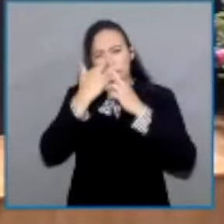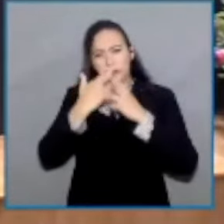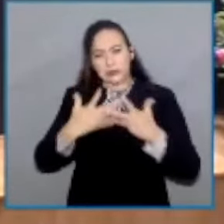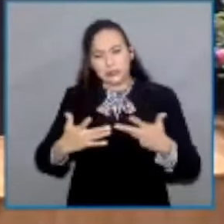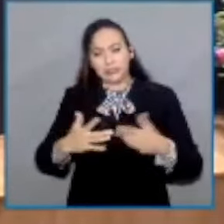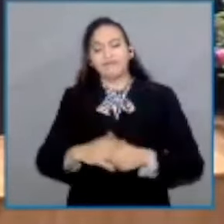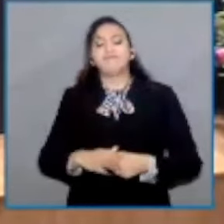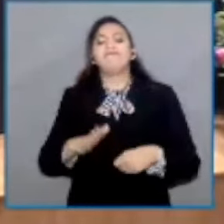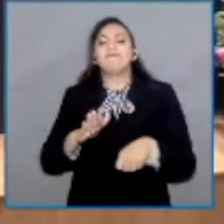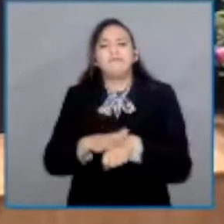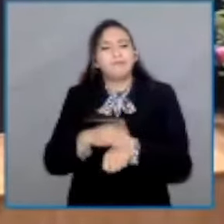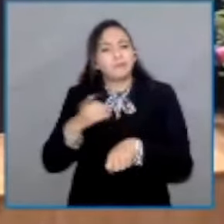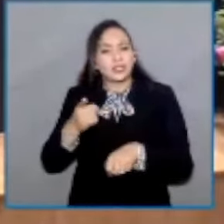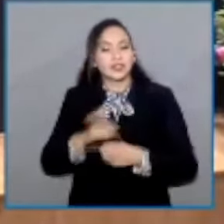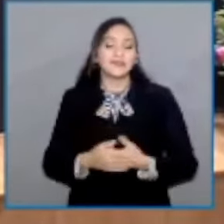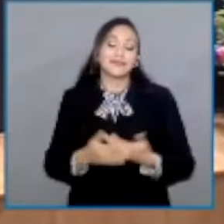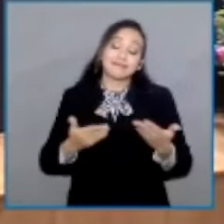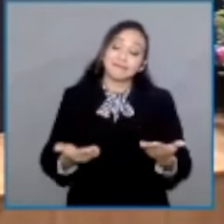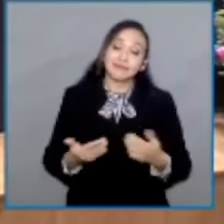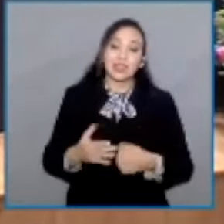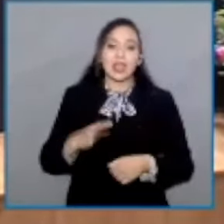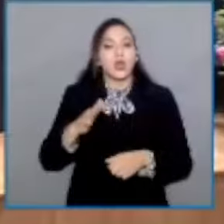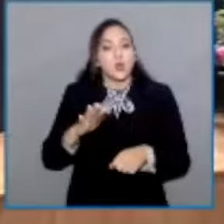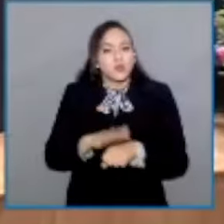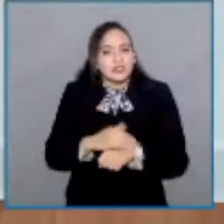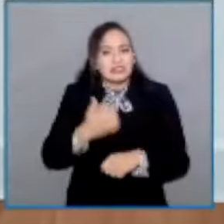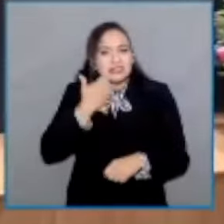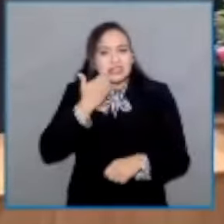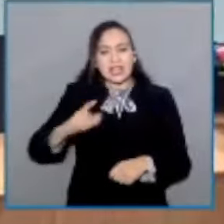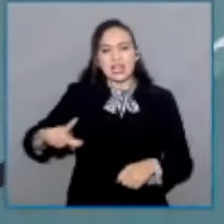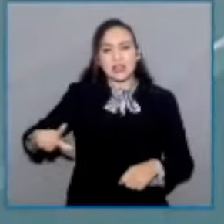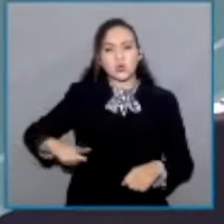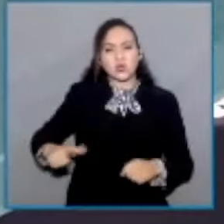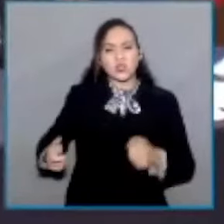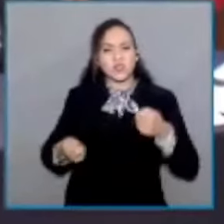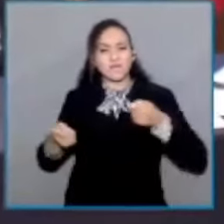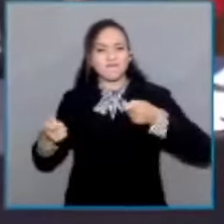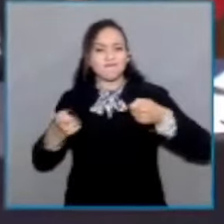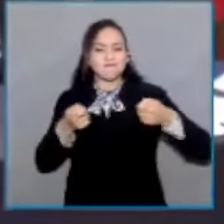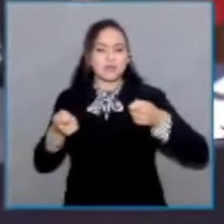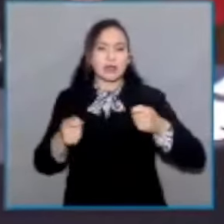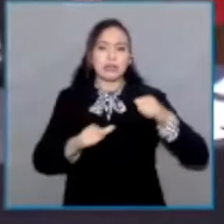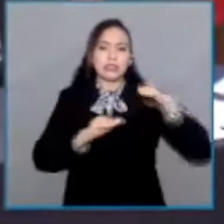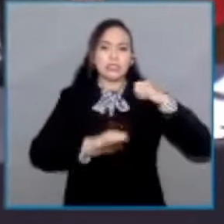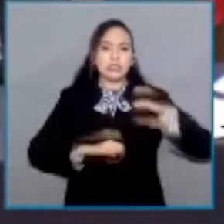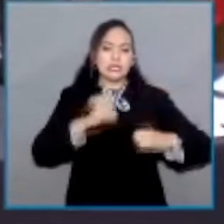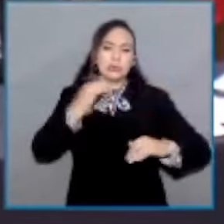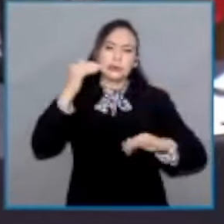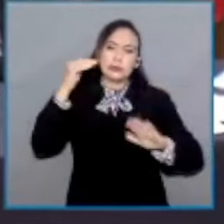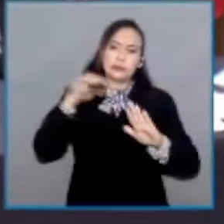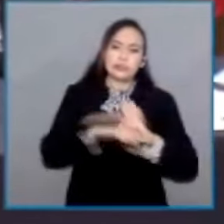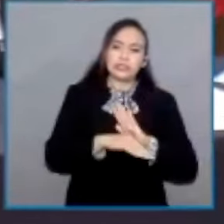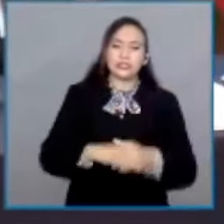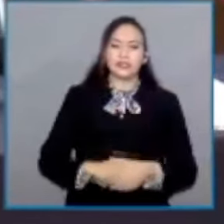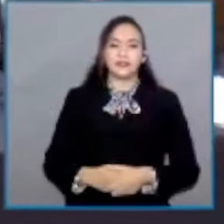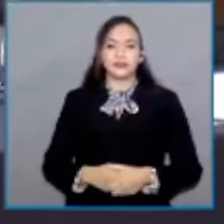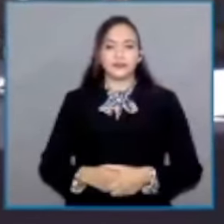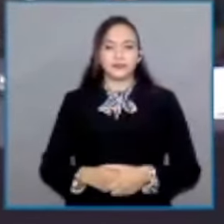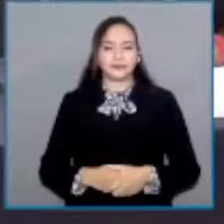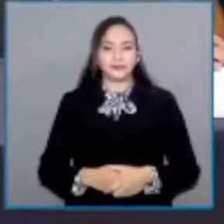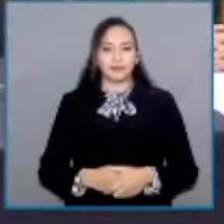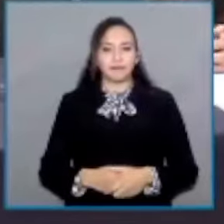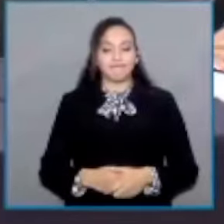desmantelando todo equilibrio de poderes. Vamos a ver cómo lo indicó. En México, la justicia está de